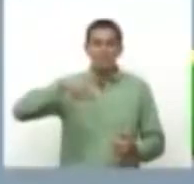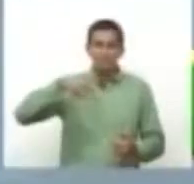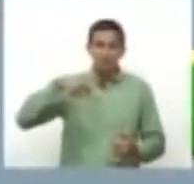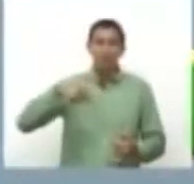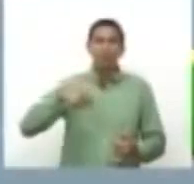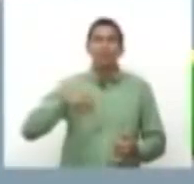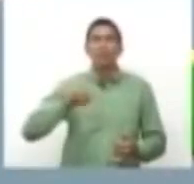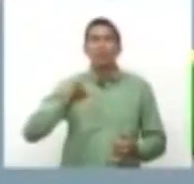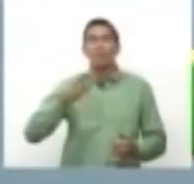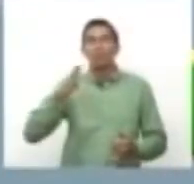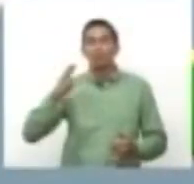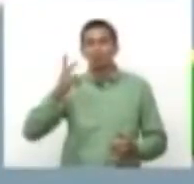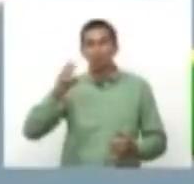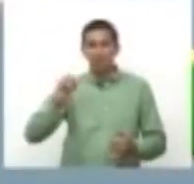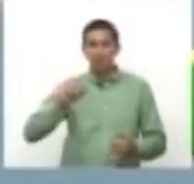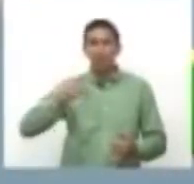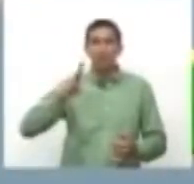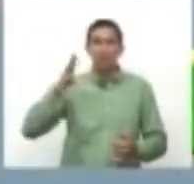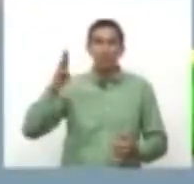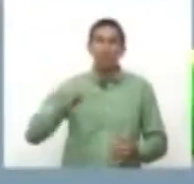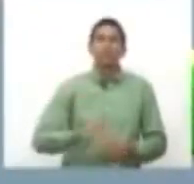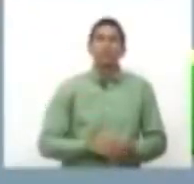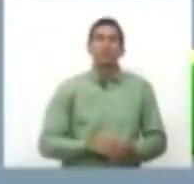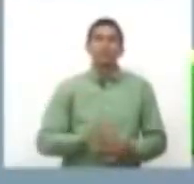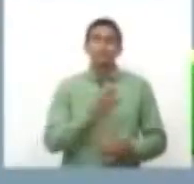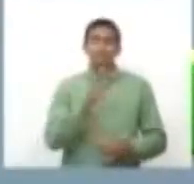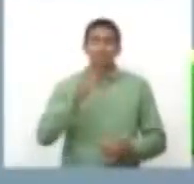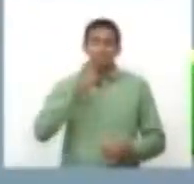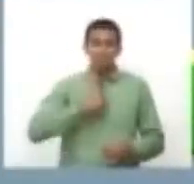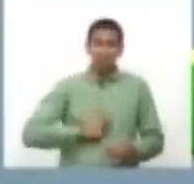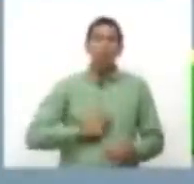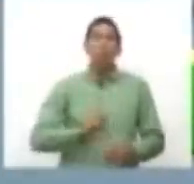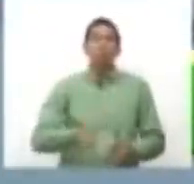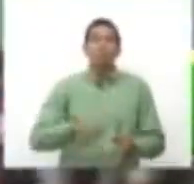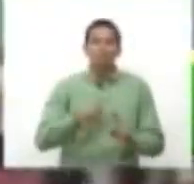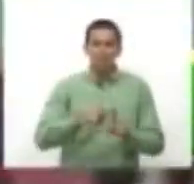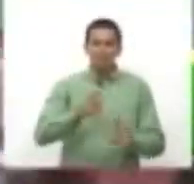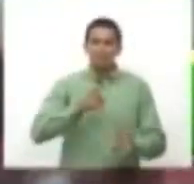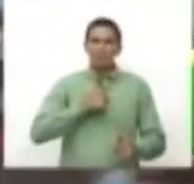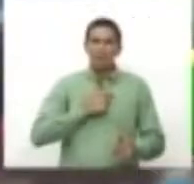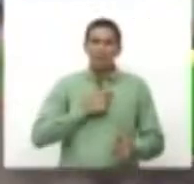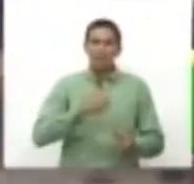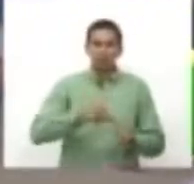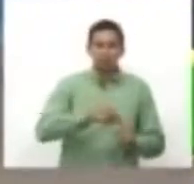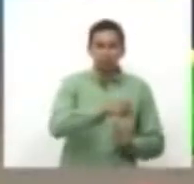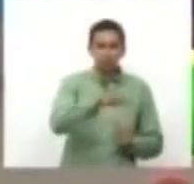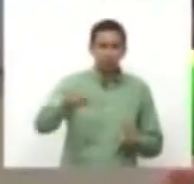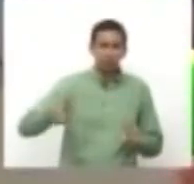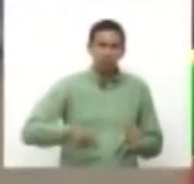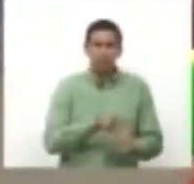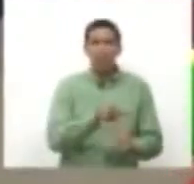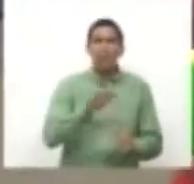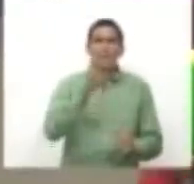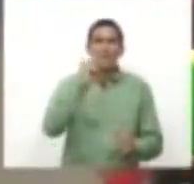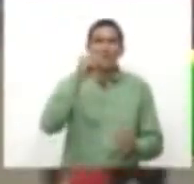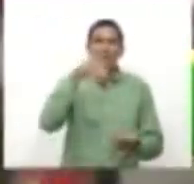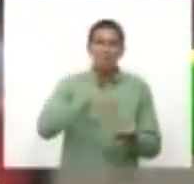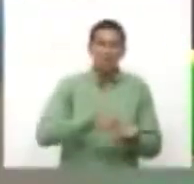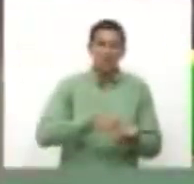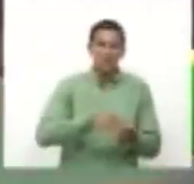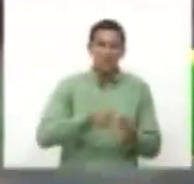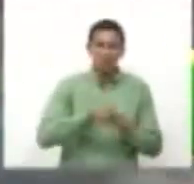la jornada de hoy, el barranquillero Alex Cujavante sumó una presea más en la prueba de 20.000 metros eliminación, con un tiempo